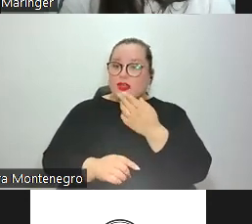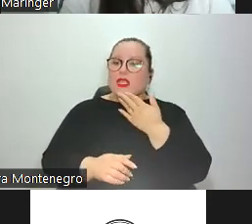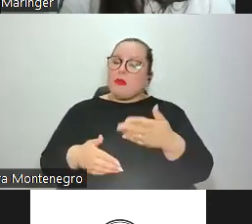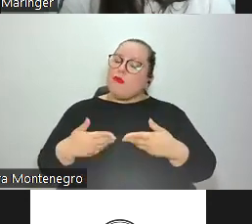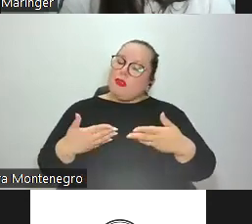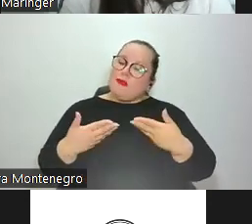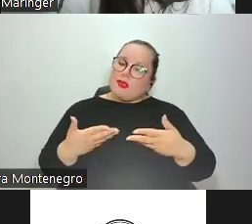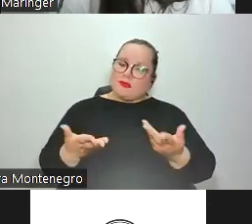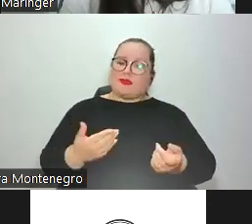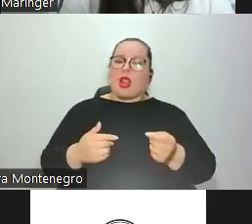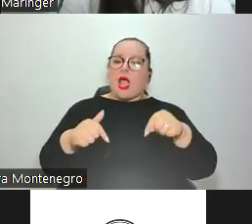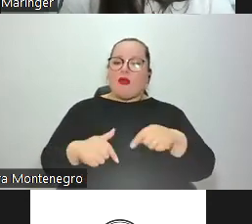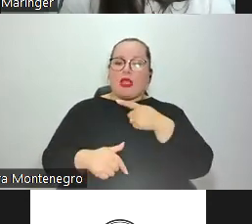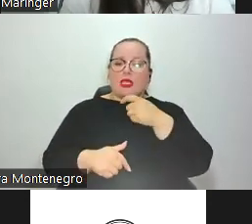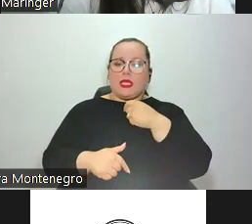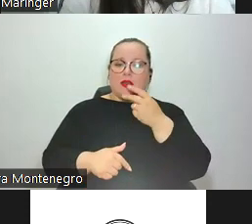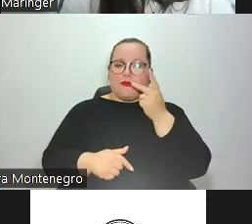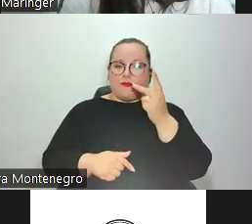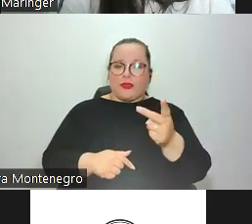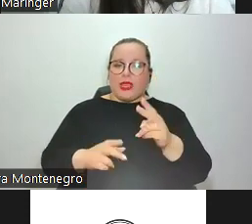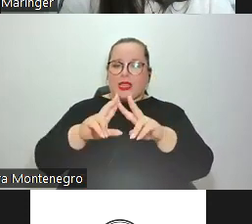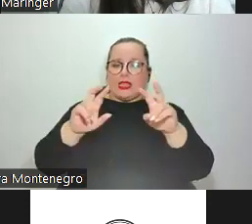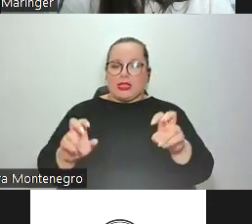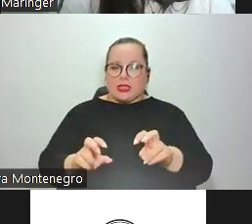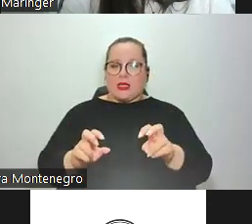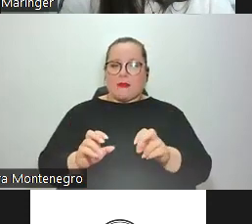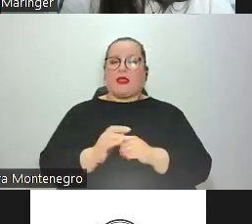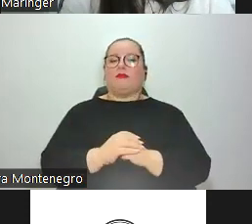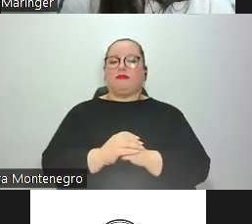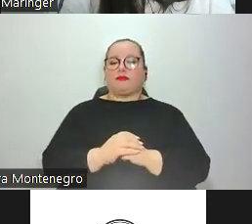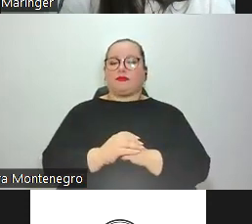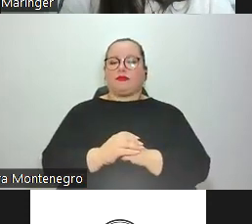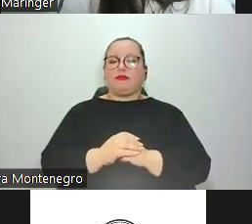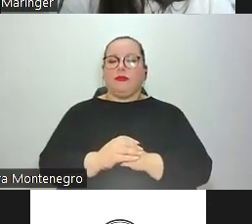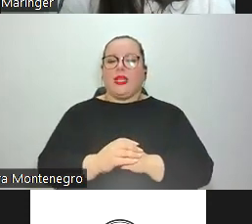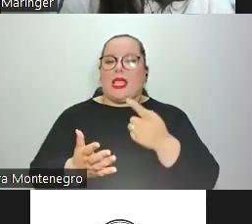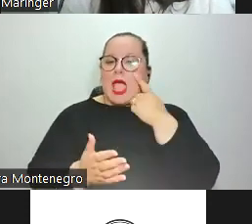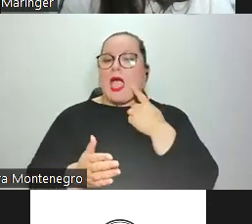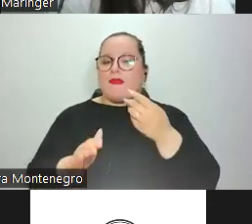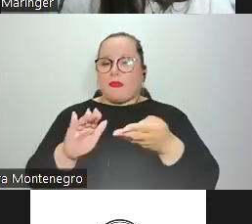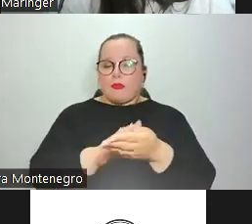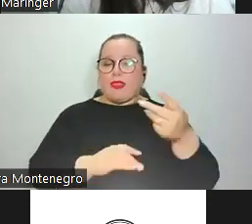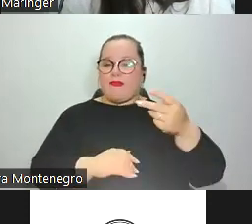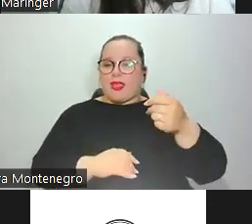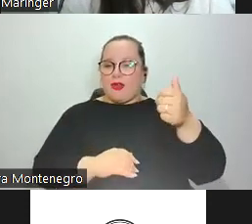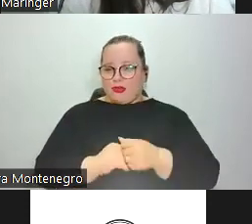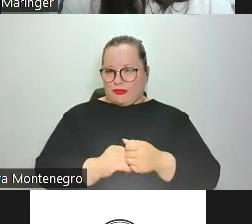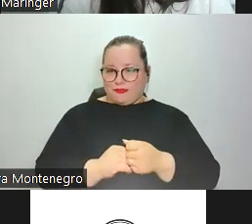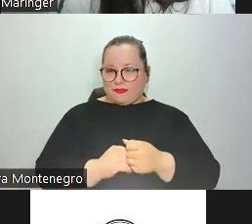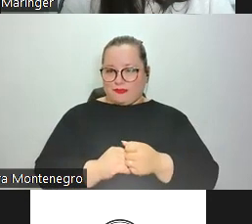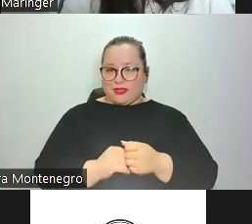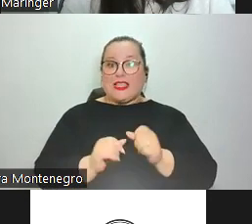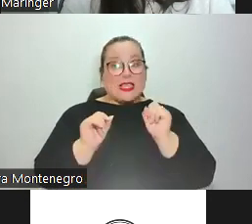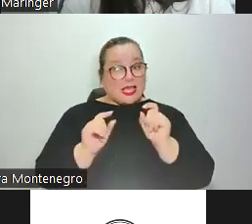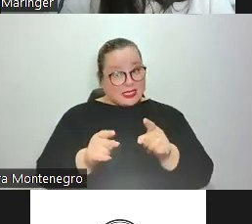motivación. Ahora quiero que nos vayamos a un gran temazo, que es la propuesta de valor. Y